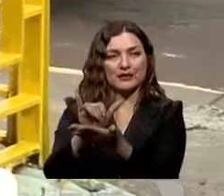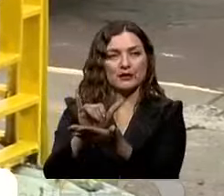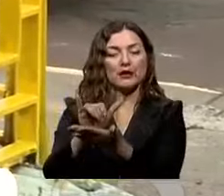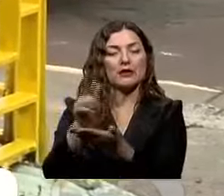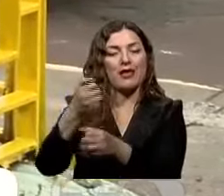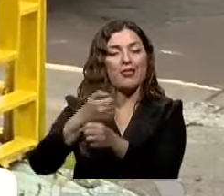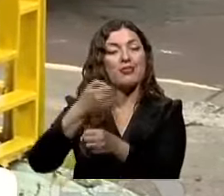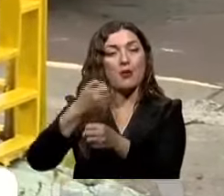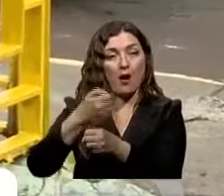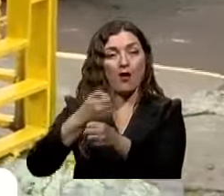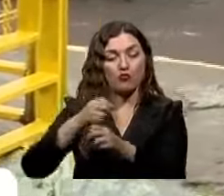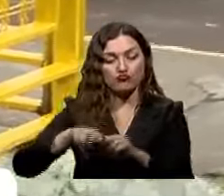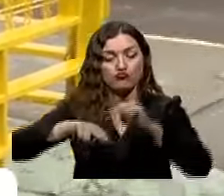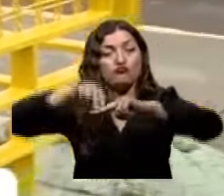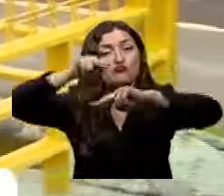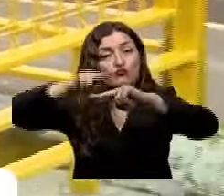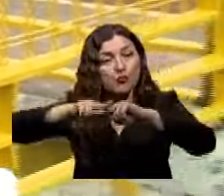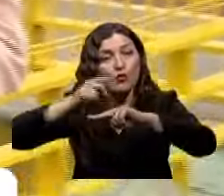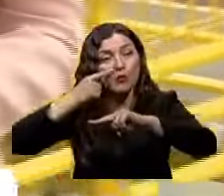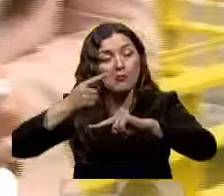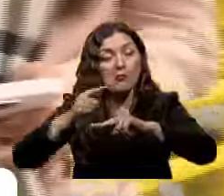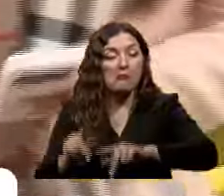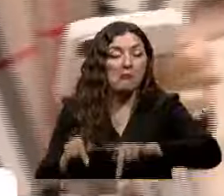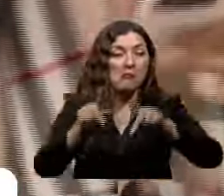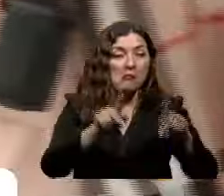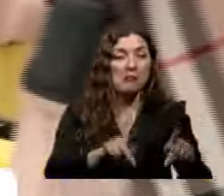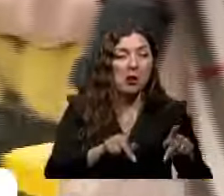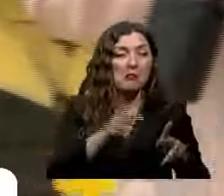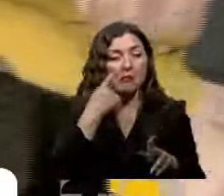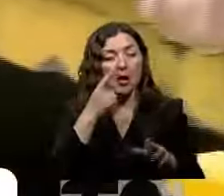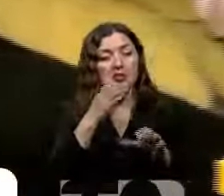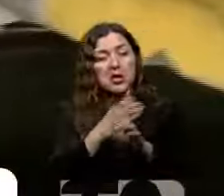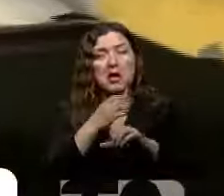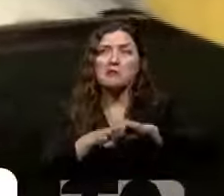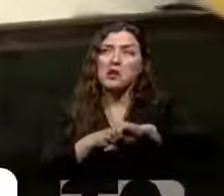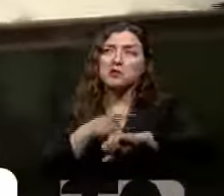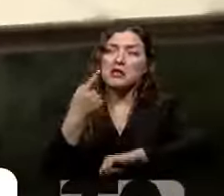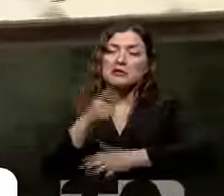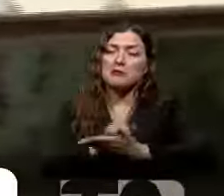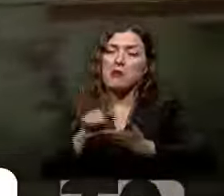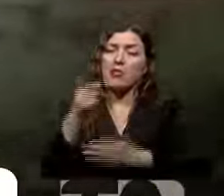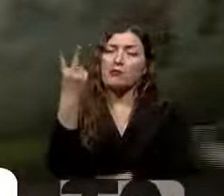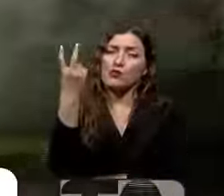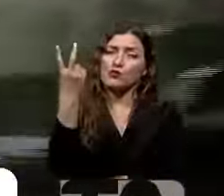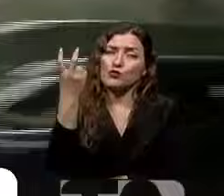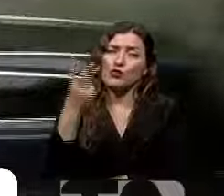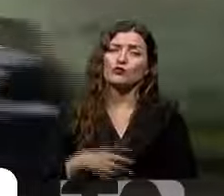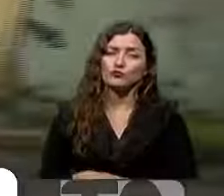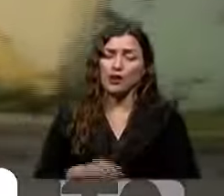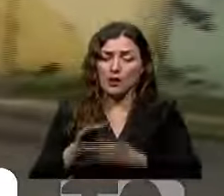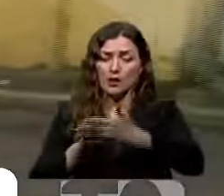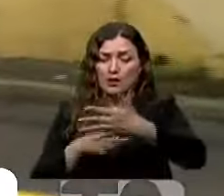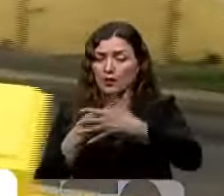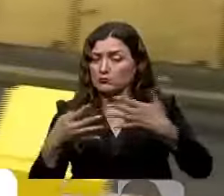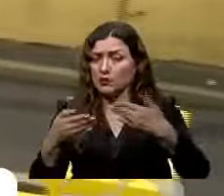los trabajos de infraestructura viales se prevé que van a durar aproximadamente 12 semanas. El horario establecido de